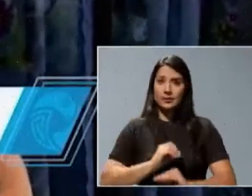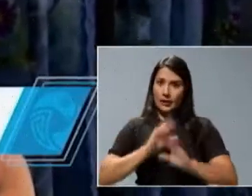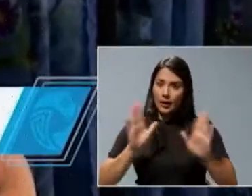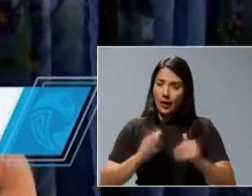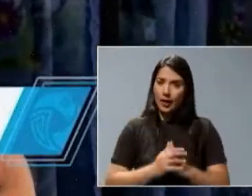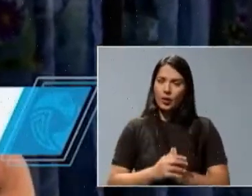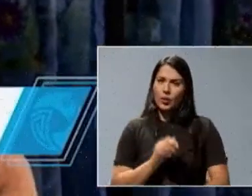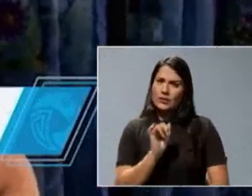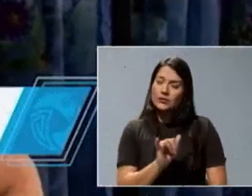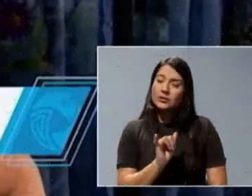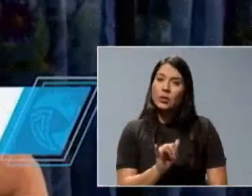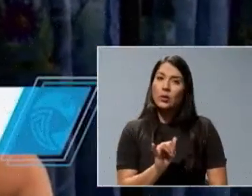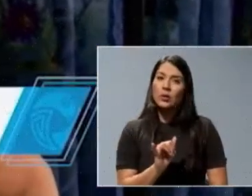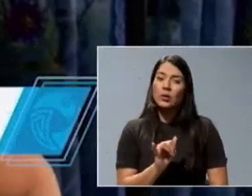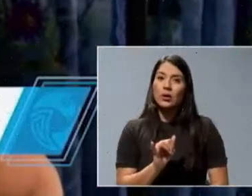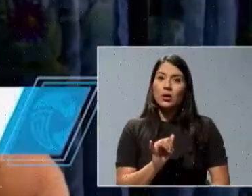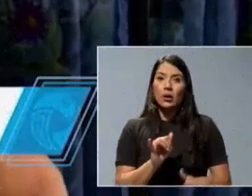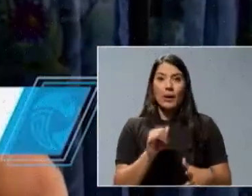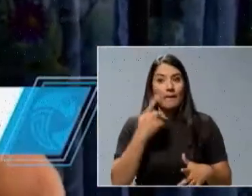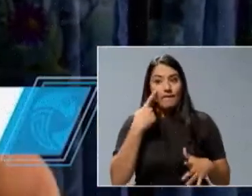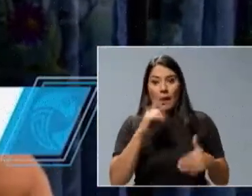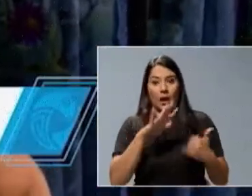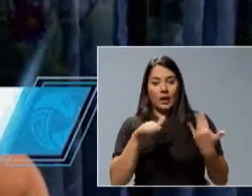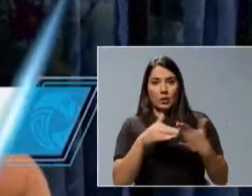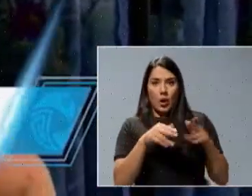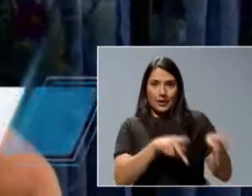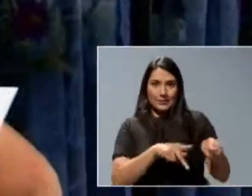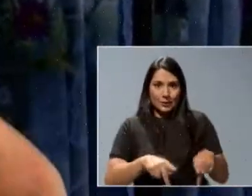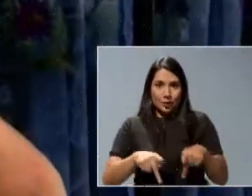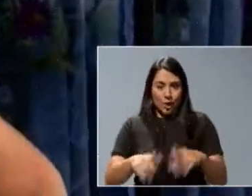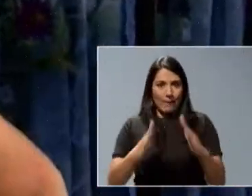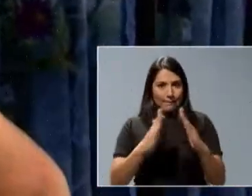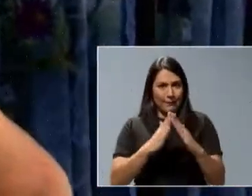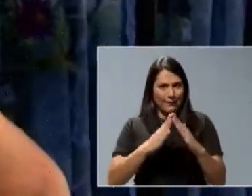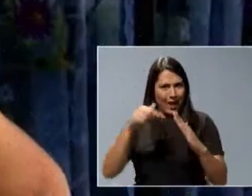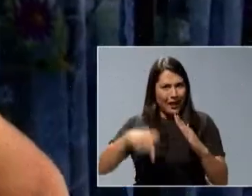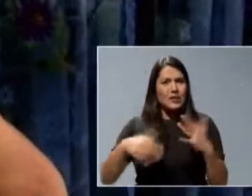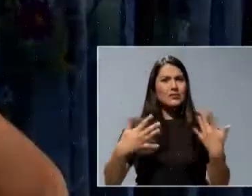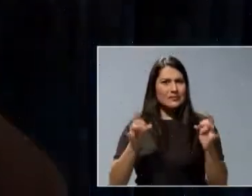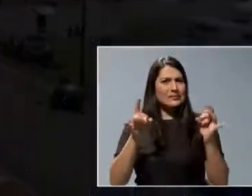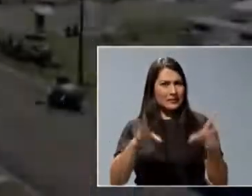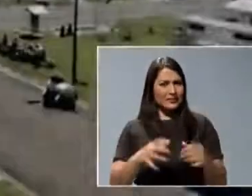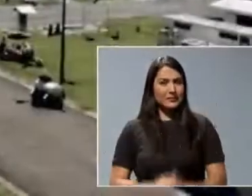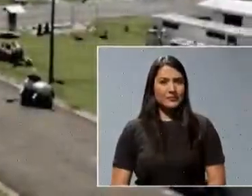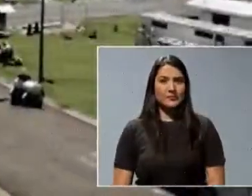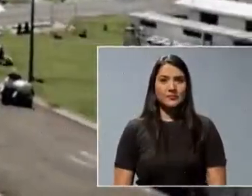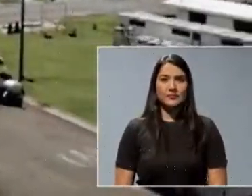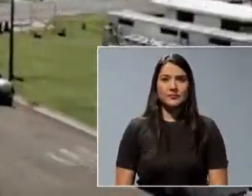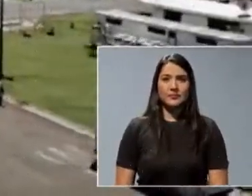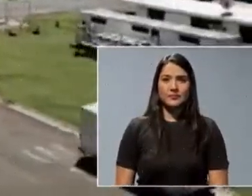eso para toda la gente aquí es fatal eso que va.